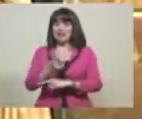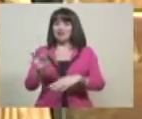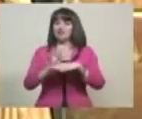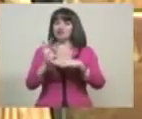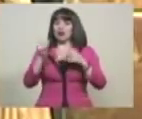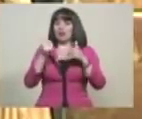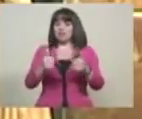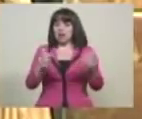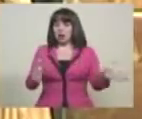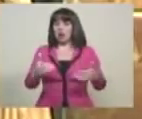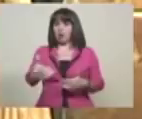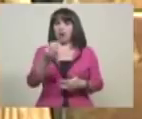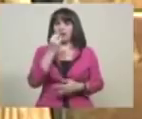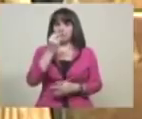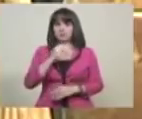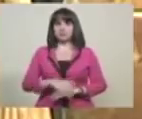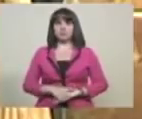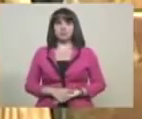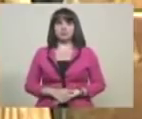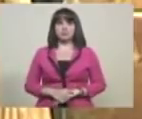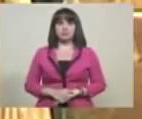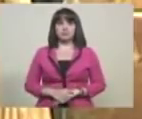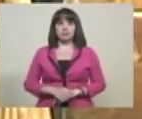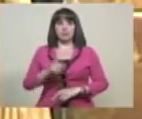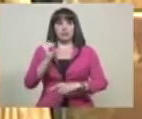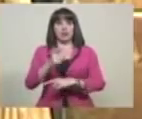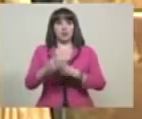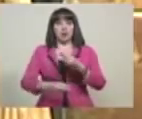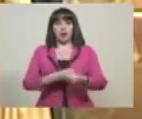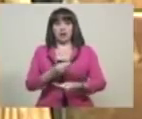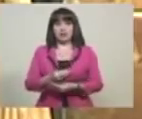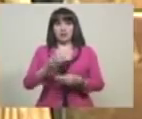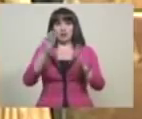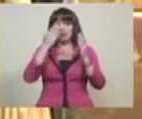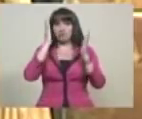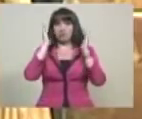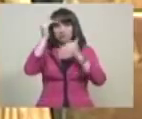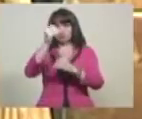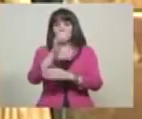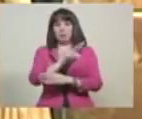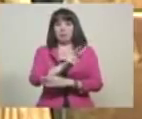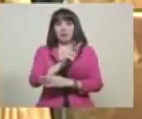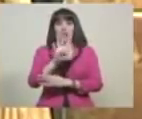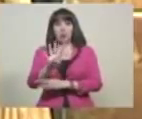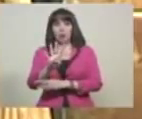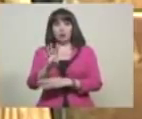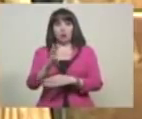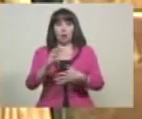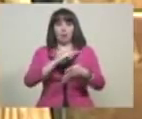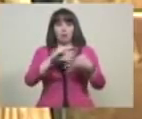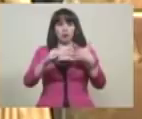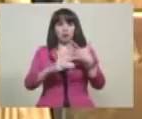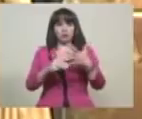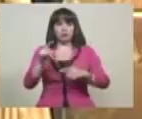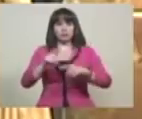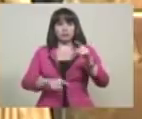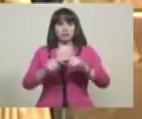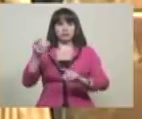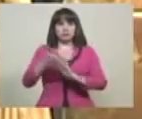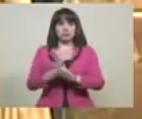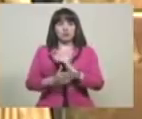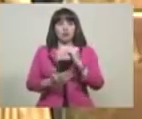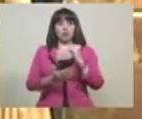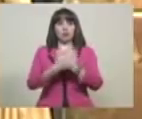funcionar. Y los CLAP le deben llevar los 24 productos que están atacando y escondiéndole al